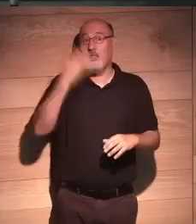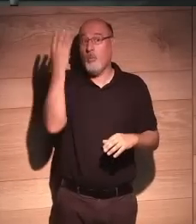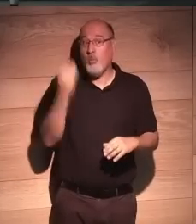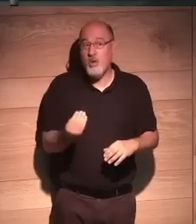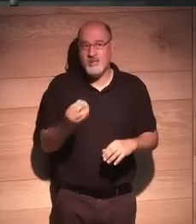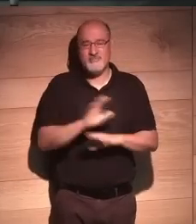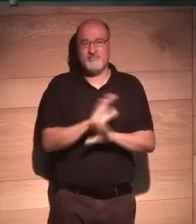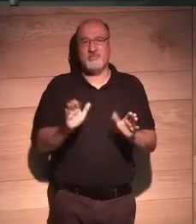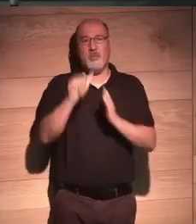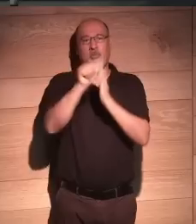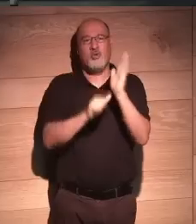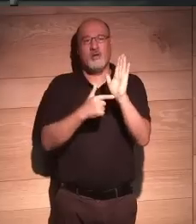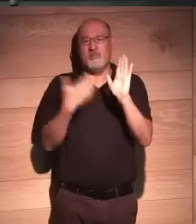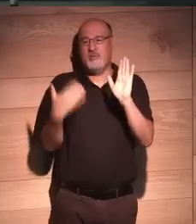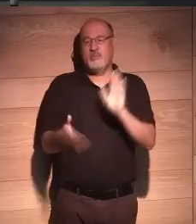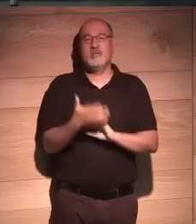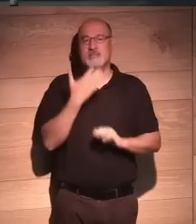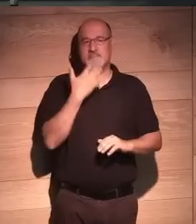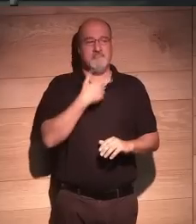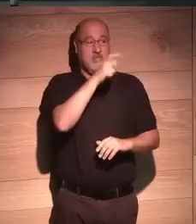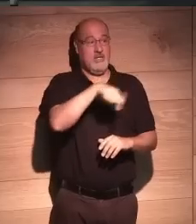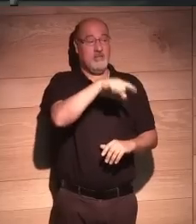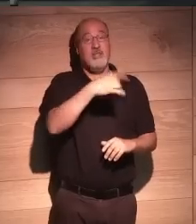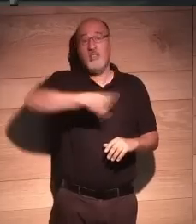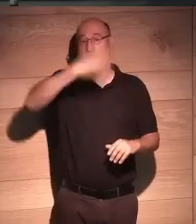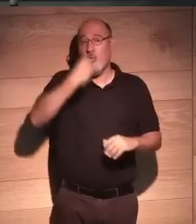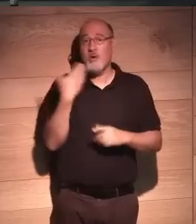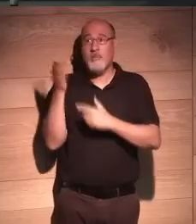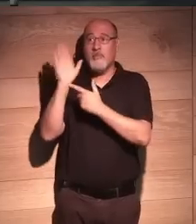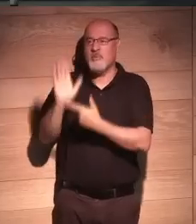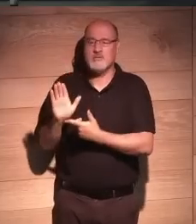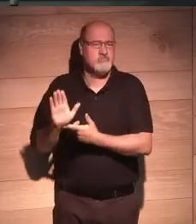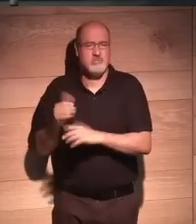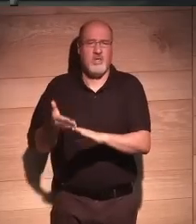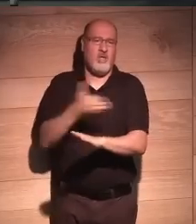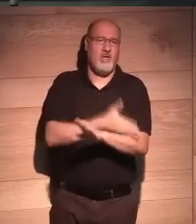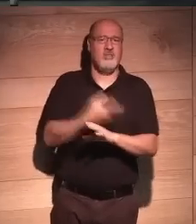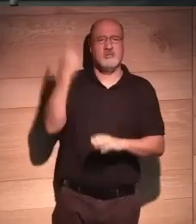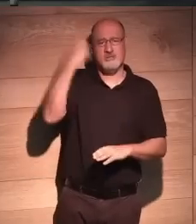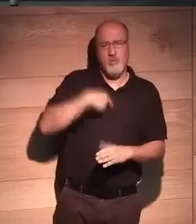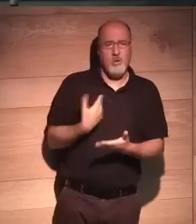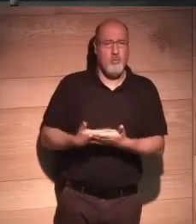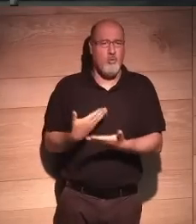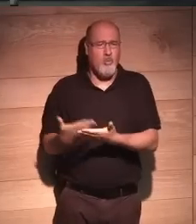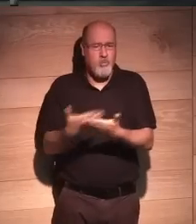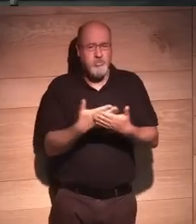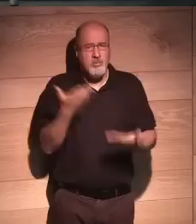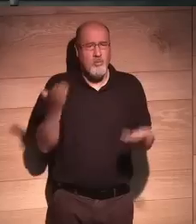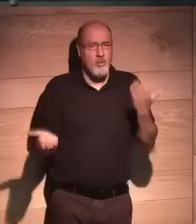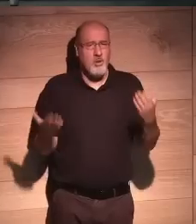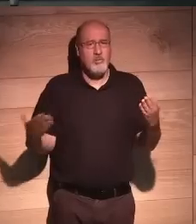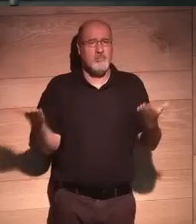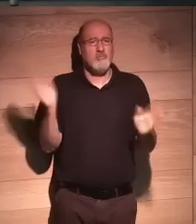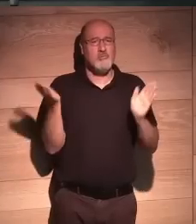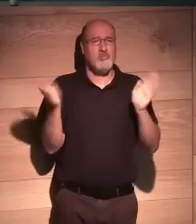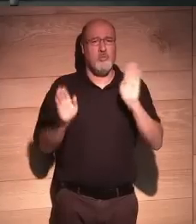un personaje absolutamente inútil y despreciable, ¿no? Todo tiene que venir probado, sabido, contrastado y repetido por otras